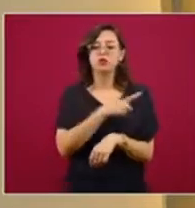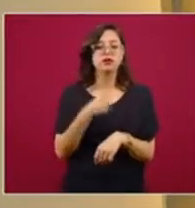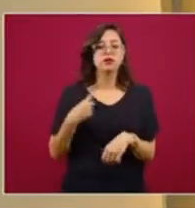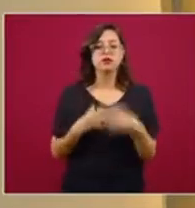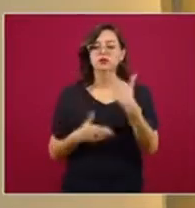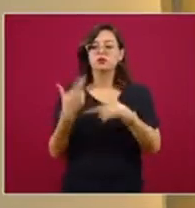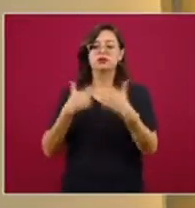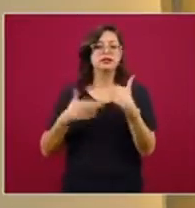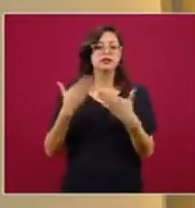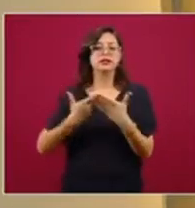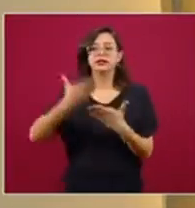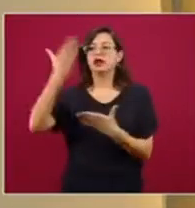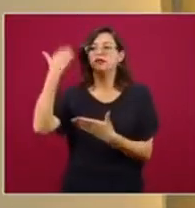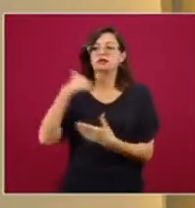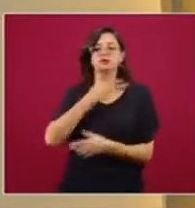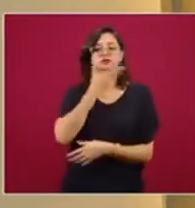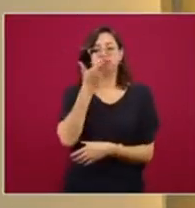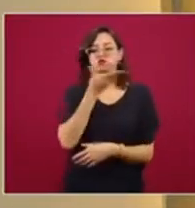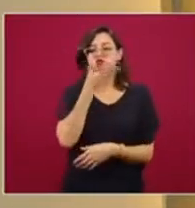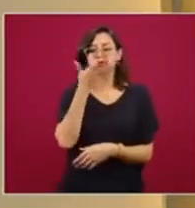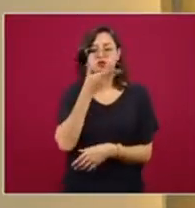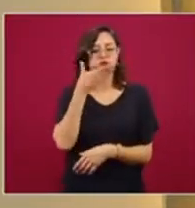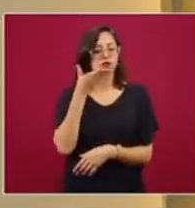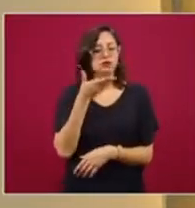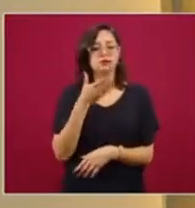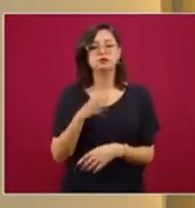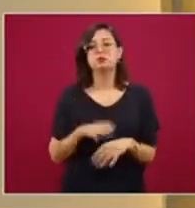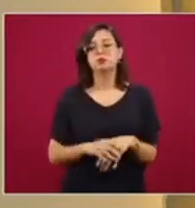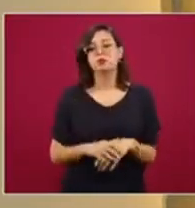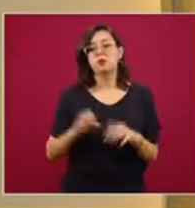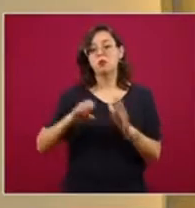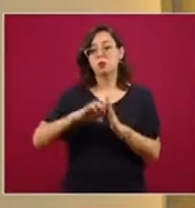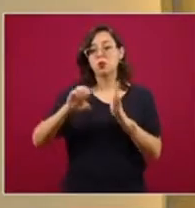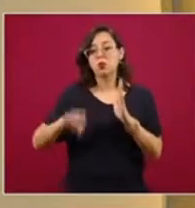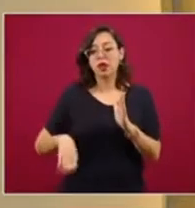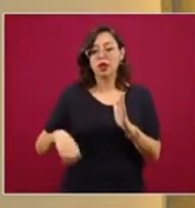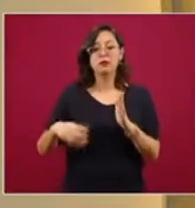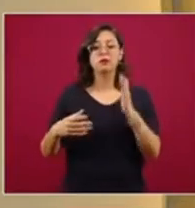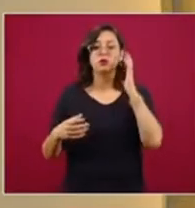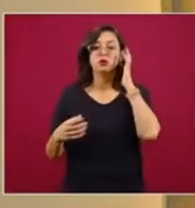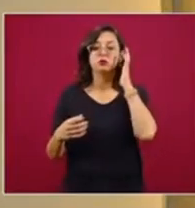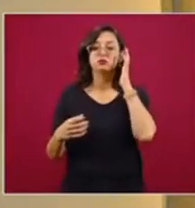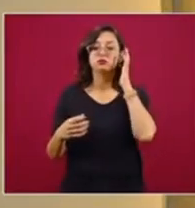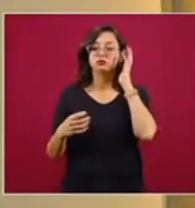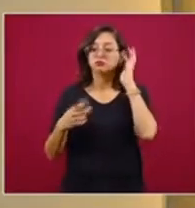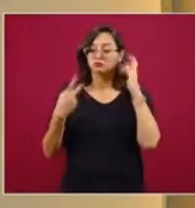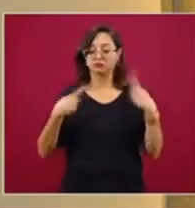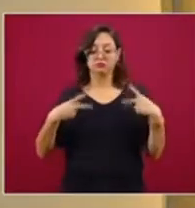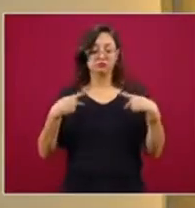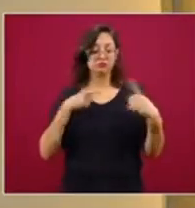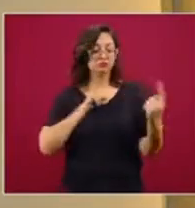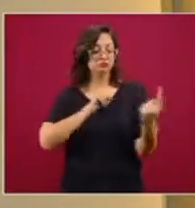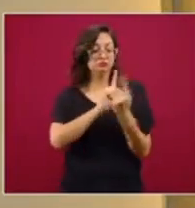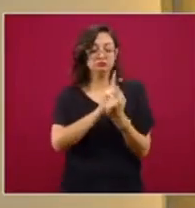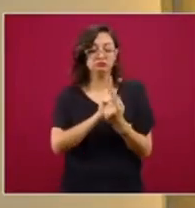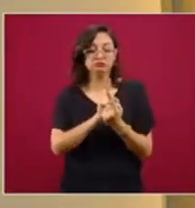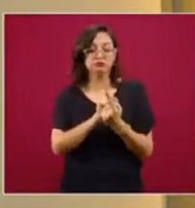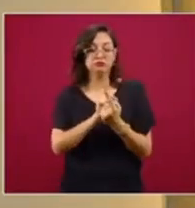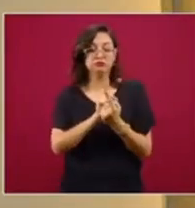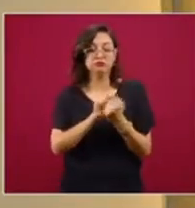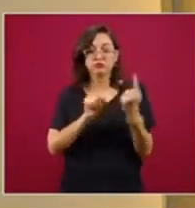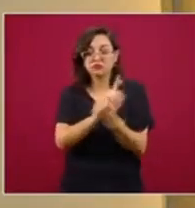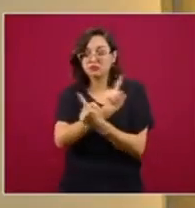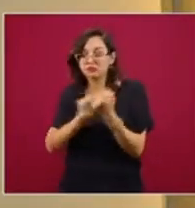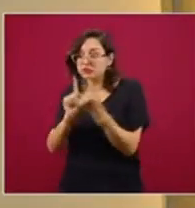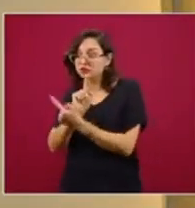regresar a lo de siempre. No podemos regresar, por ejemplo, a estar en demasiada cercanía física unos